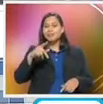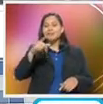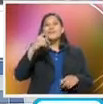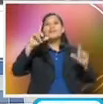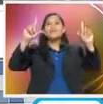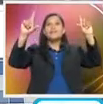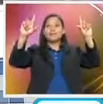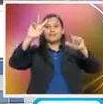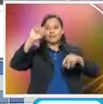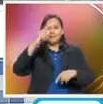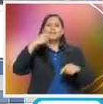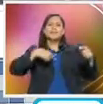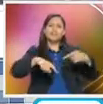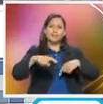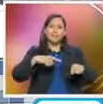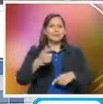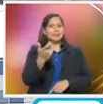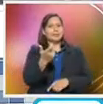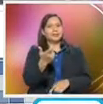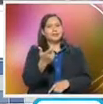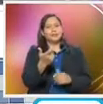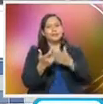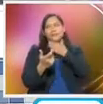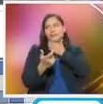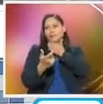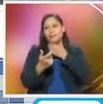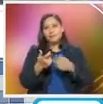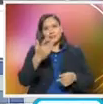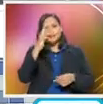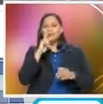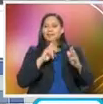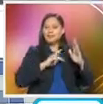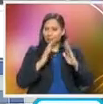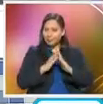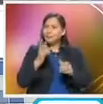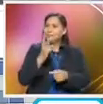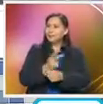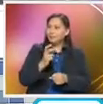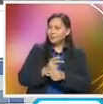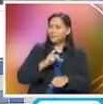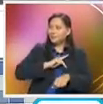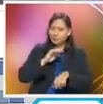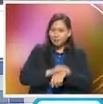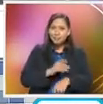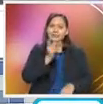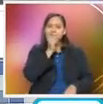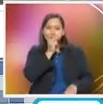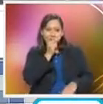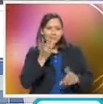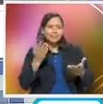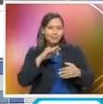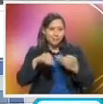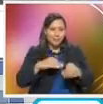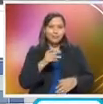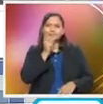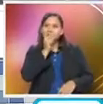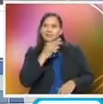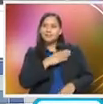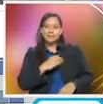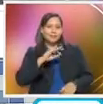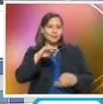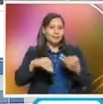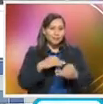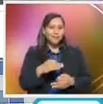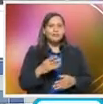para el fútbol, pero No, te sale un dineral, luego Mejor estar viendo hacerlo ahí, en la hazlo en tu casa. casa, invitas ahí a los Consultas primos, al papá, a la familia, ¿no? al papá, los hijos, todos,